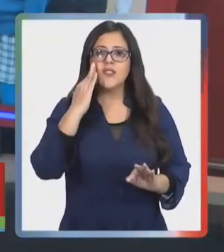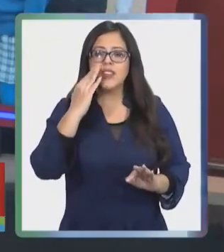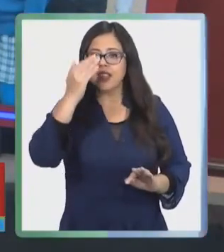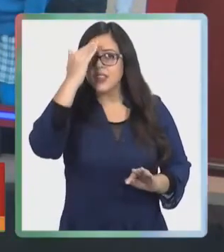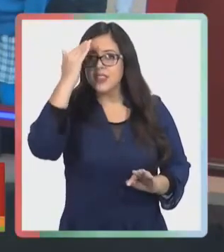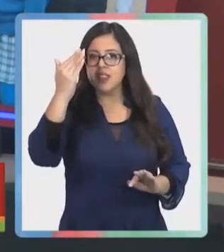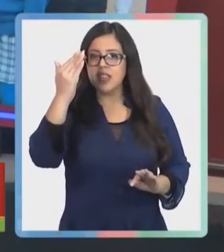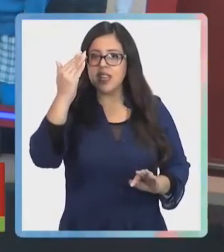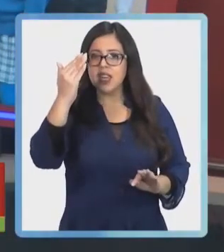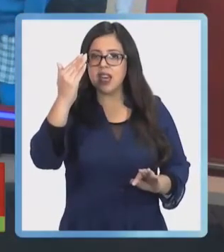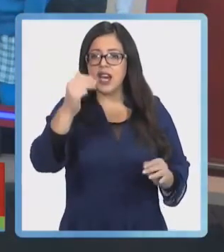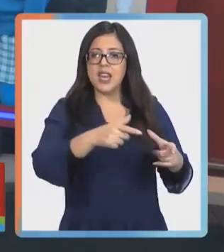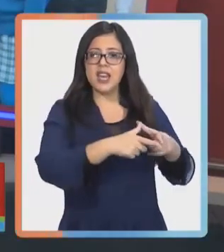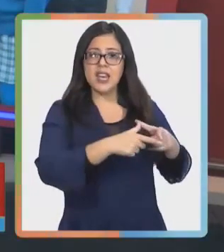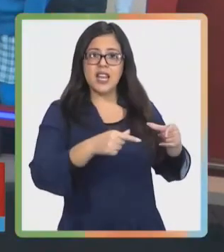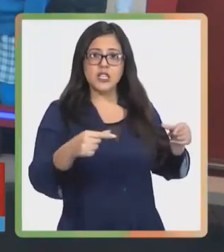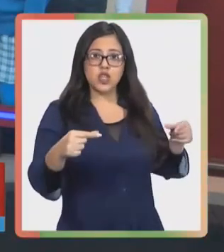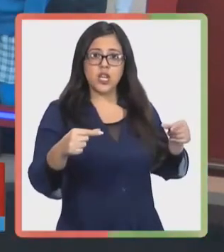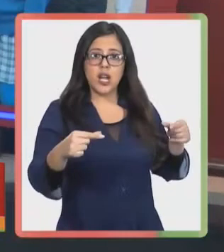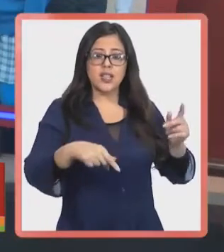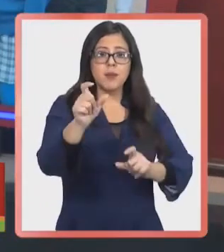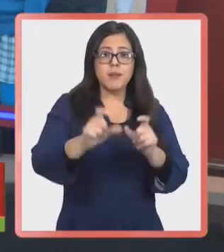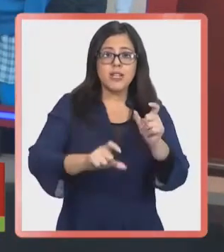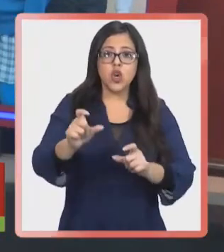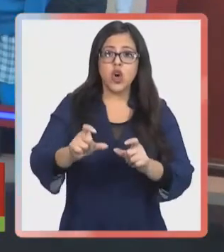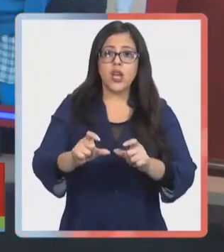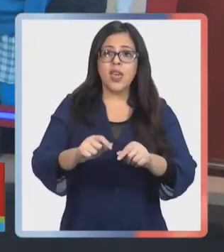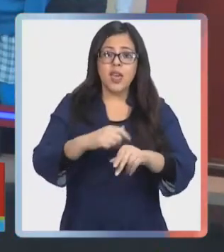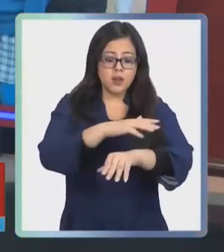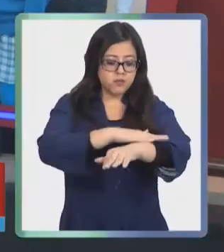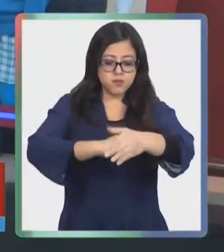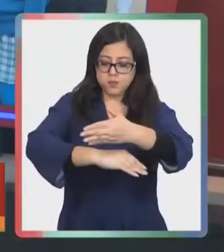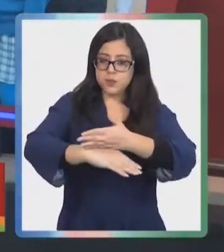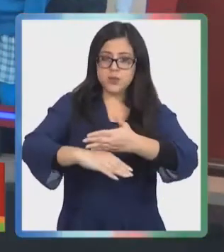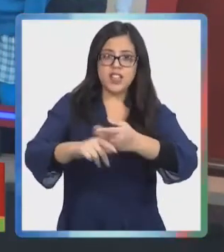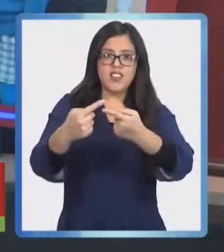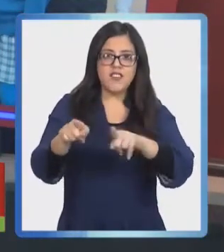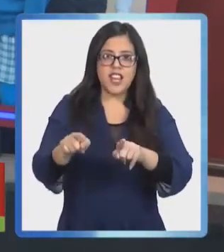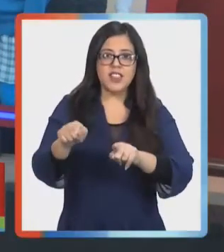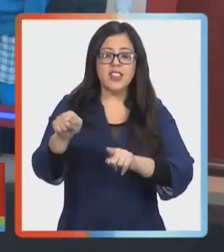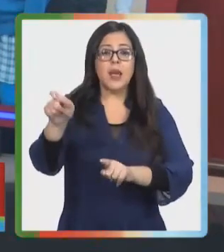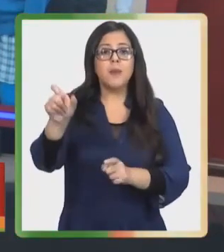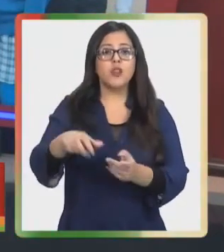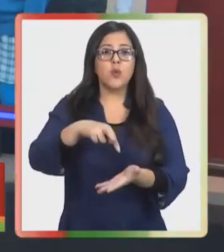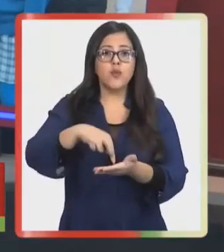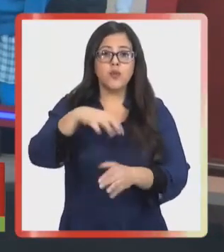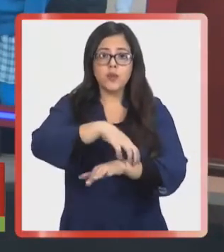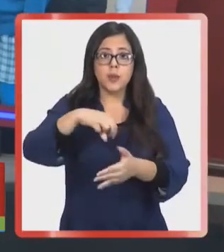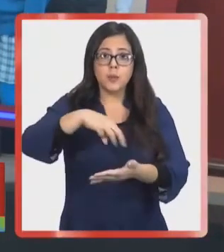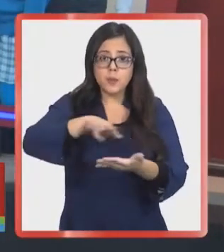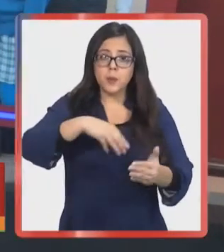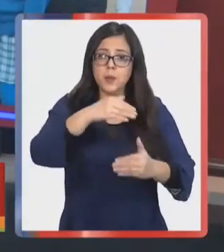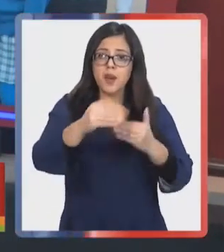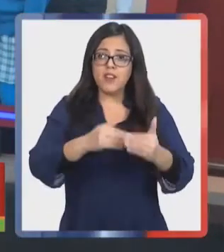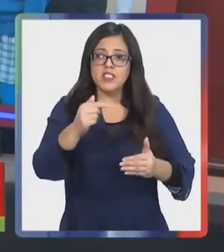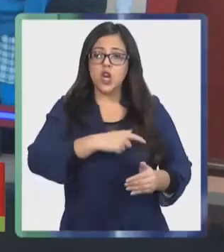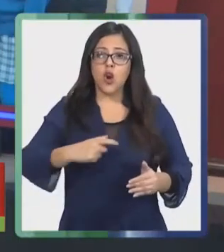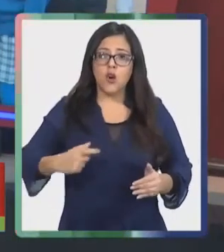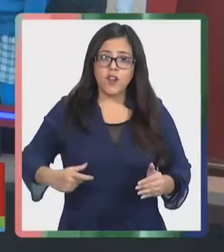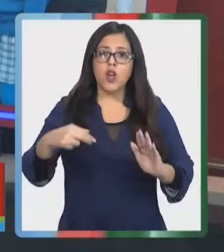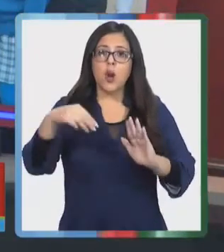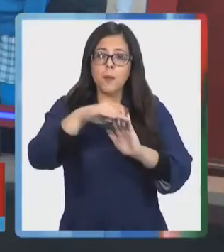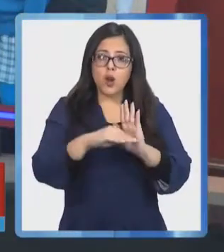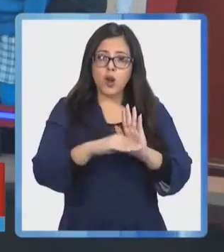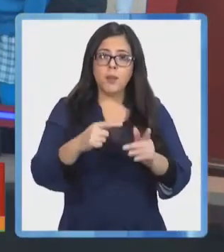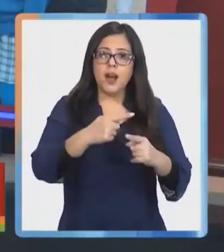abril como Día Nacional de las Personas con Extremidades Diferentes. Con esta iniciativa, el parlamentario del Maule busca avanzar para que el